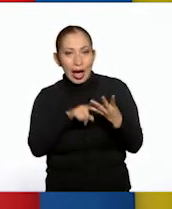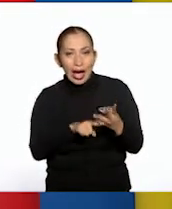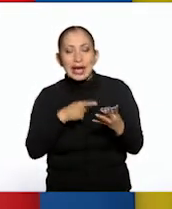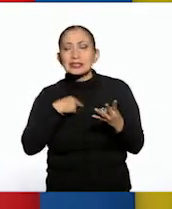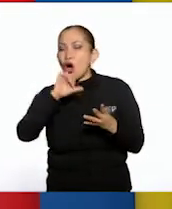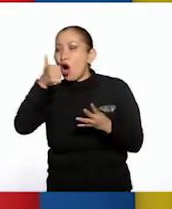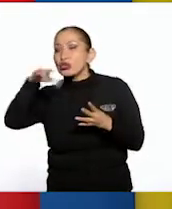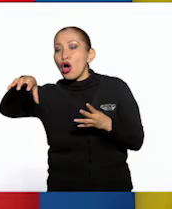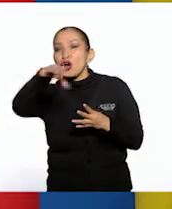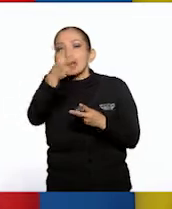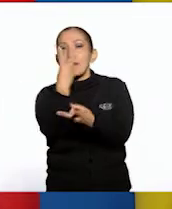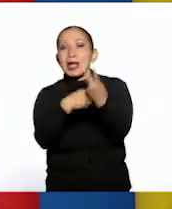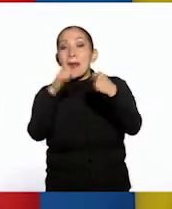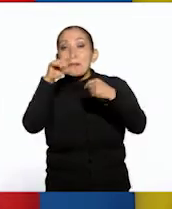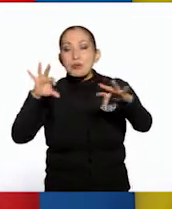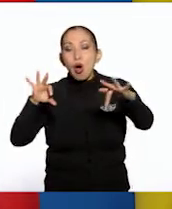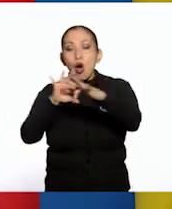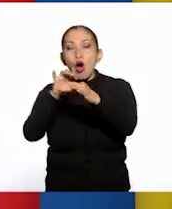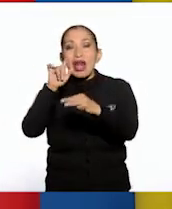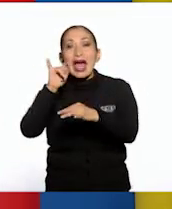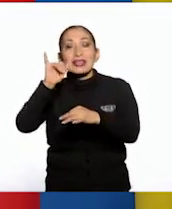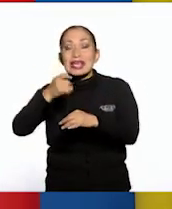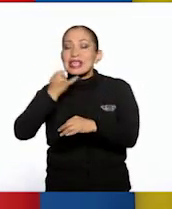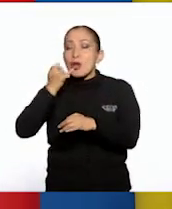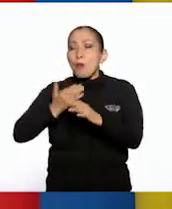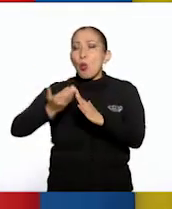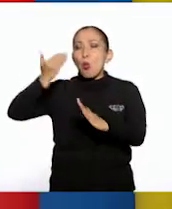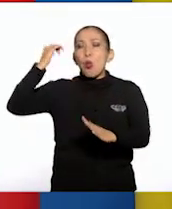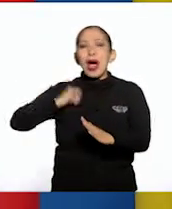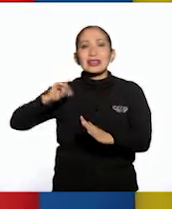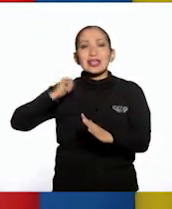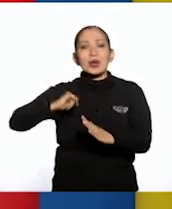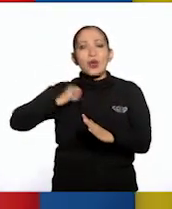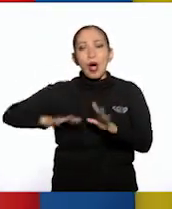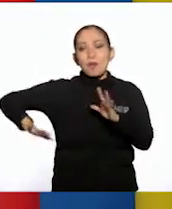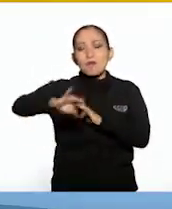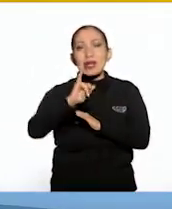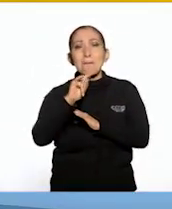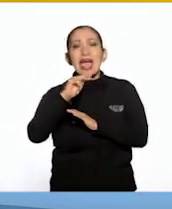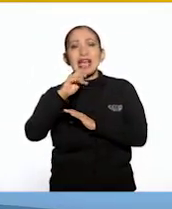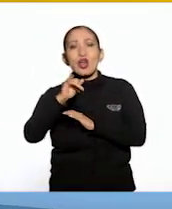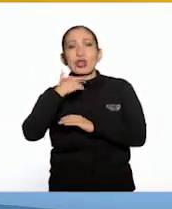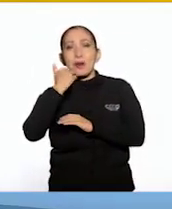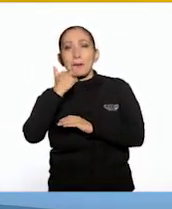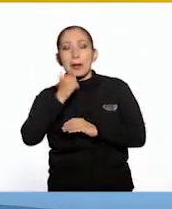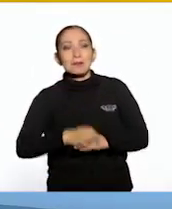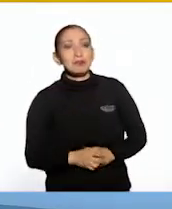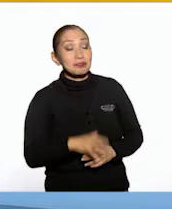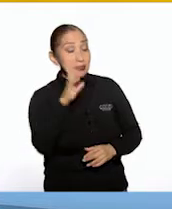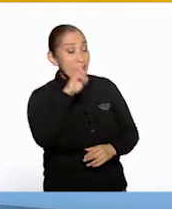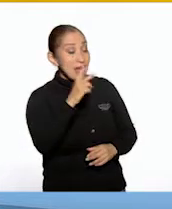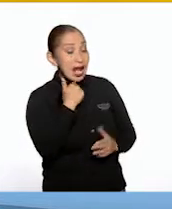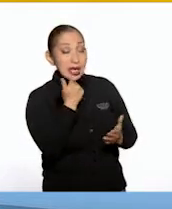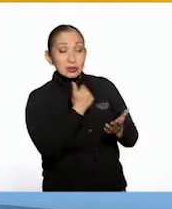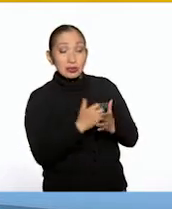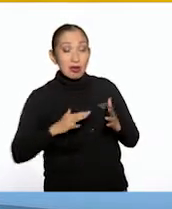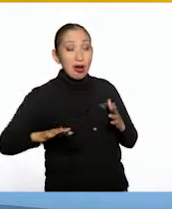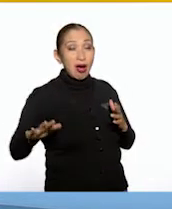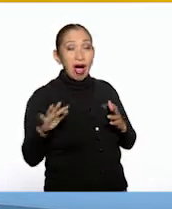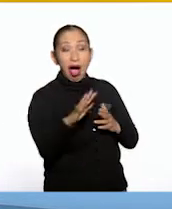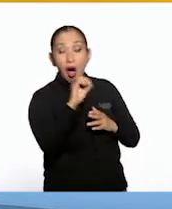entre otros que provienen del latín, idioma hablado en el antiguo Imperio Romano. ¡Wow! La sociedad occidental